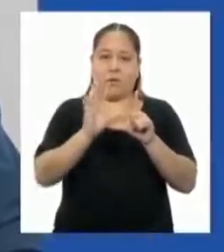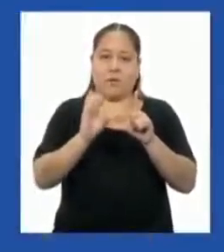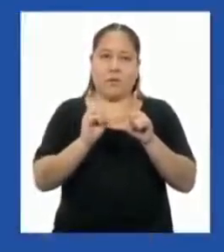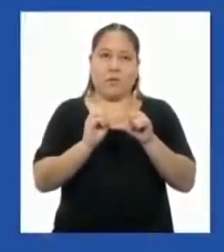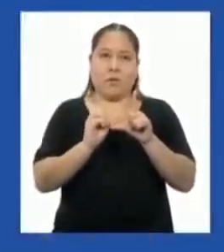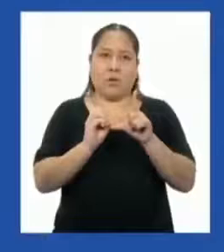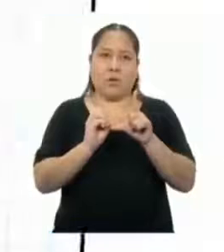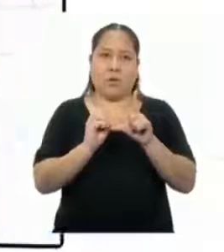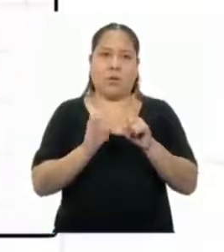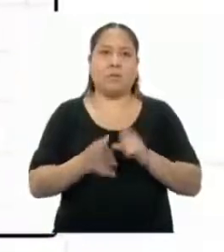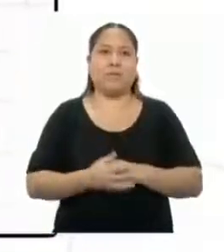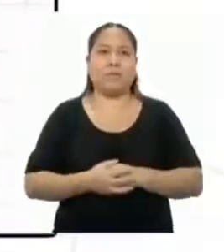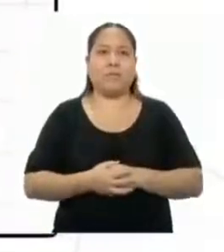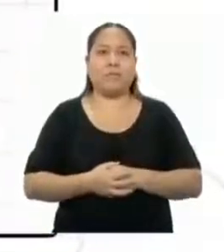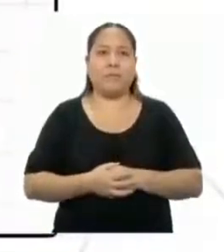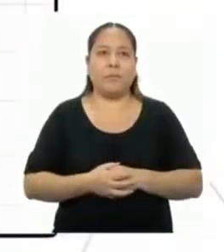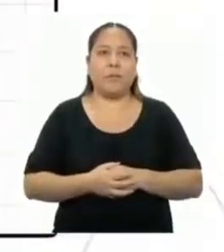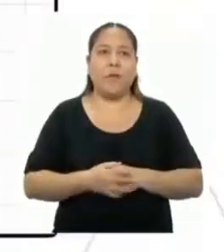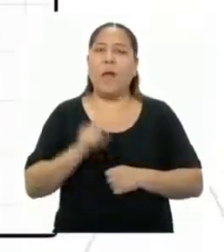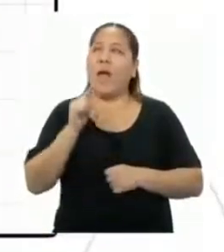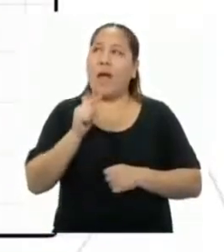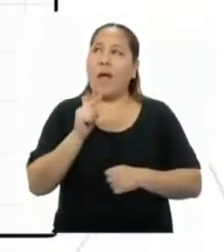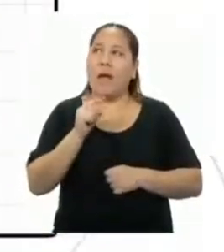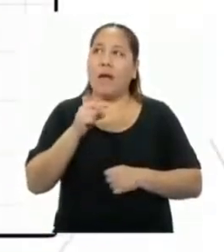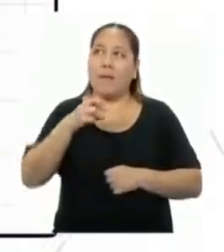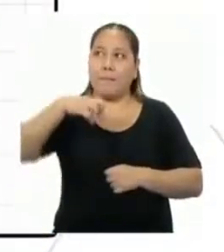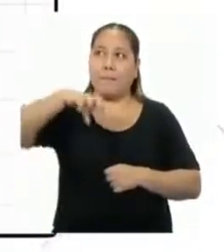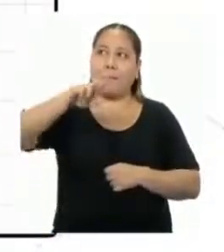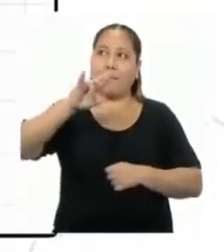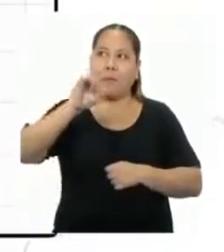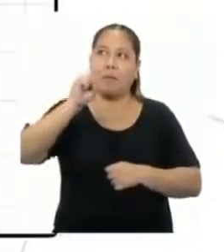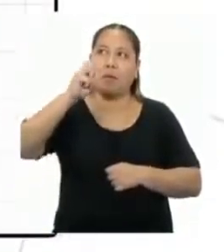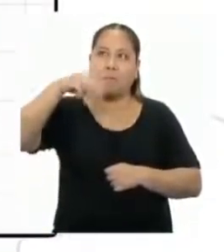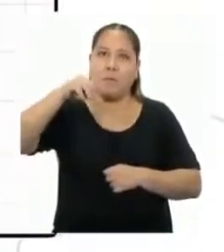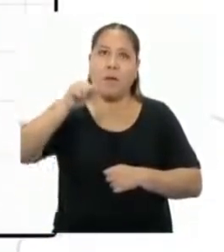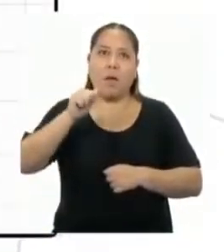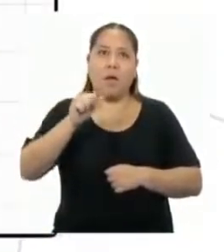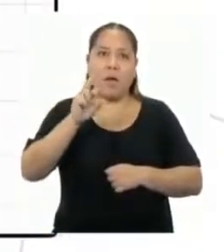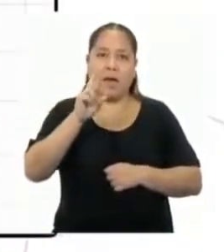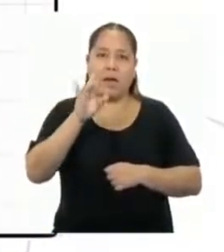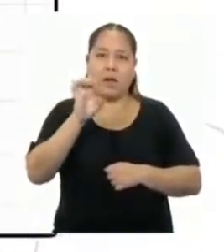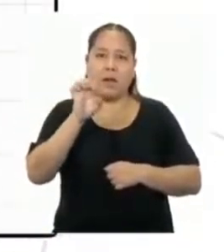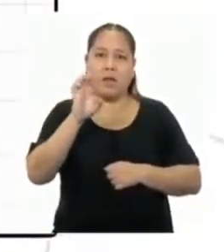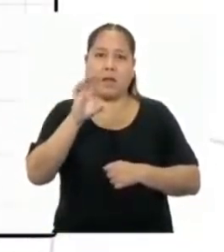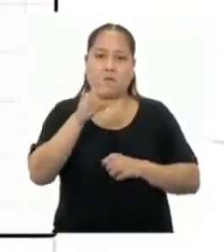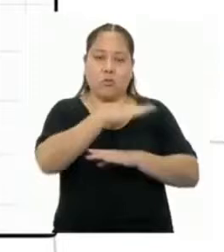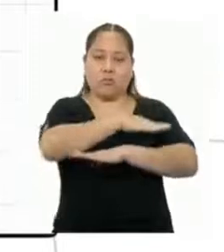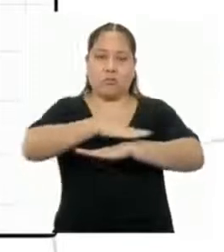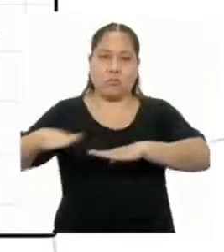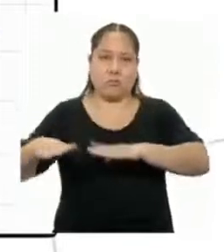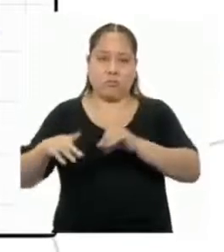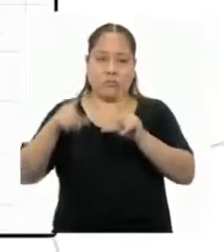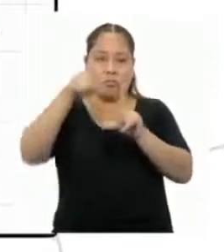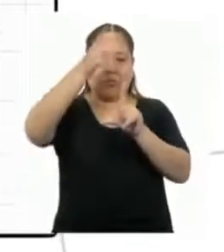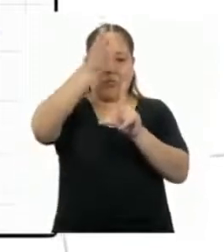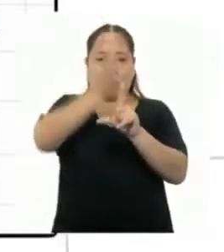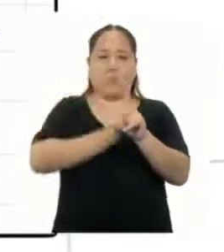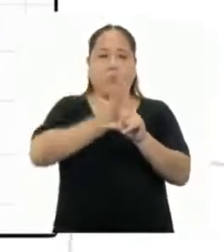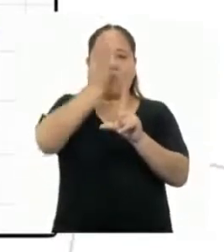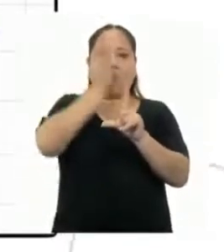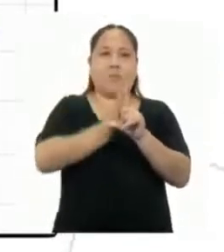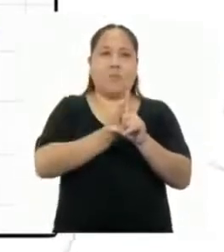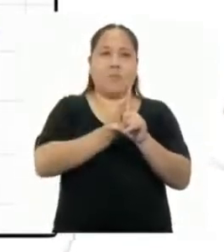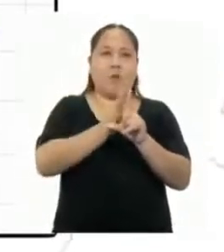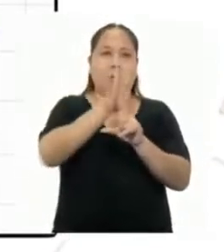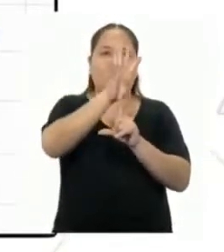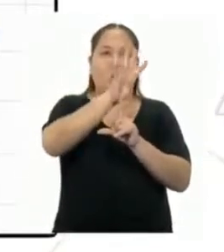50 centímetros. Forma de prisma recto. Aristas laterales de 40 centímetros y